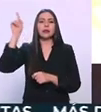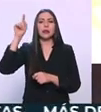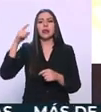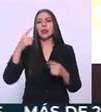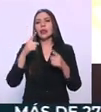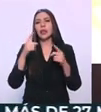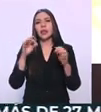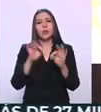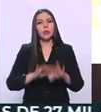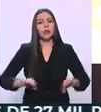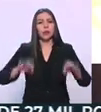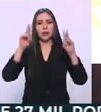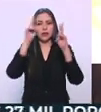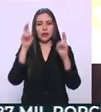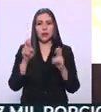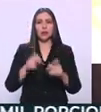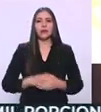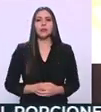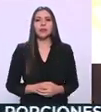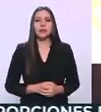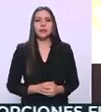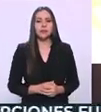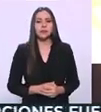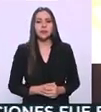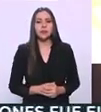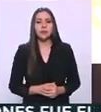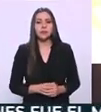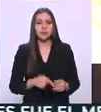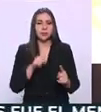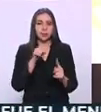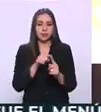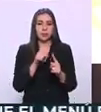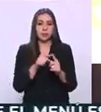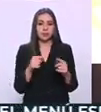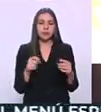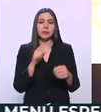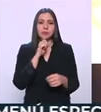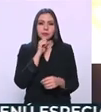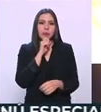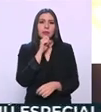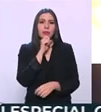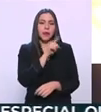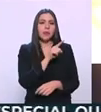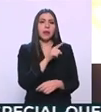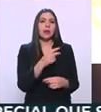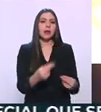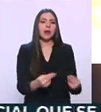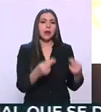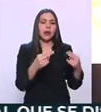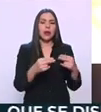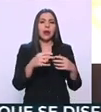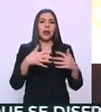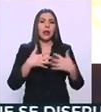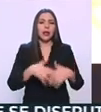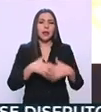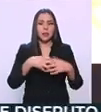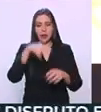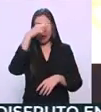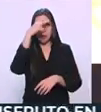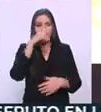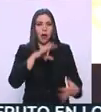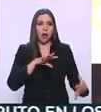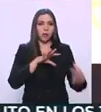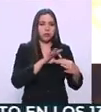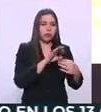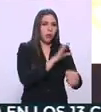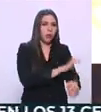coordinado con también empresas mexicanas, industrias mexicanas que tienen capacidad en